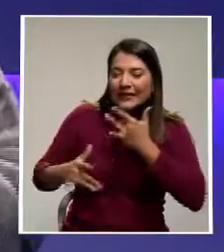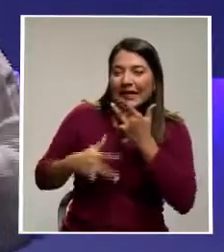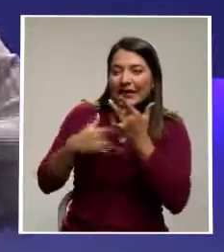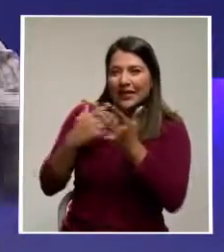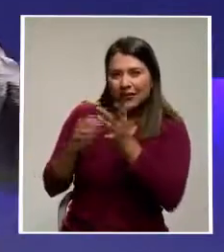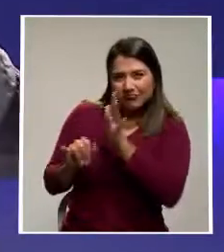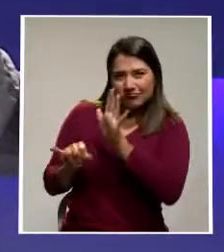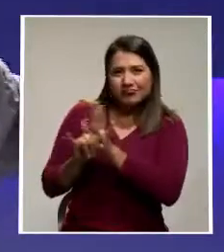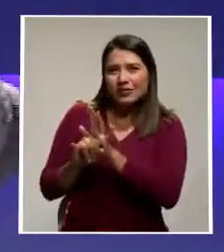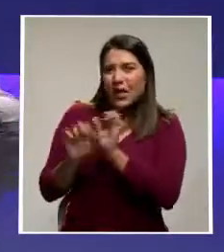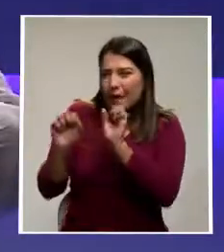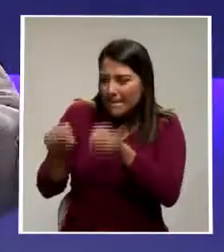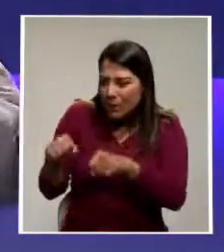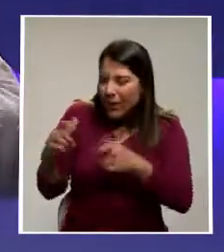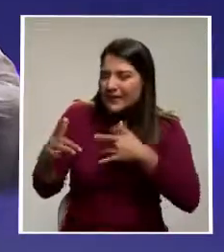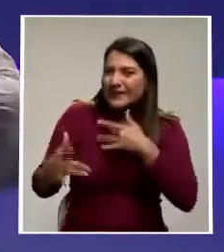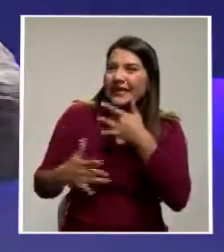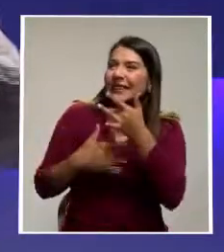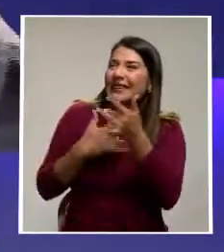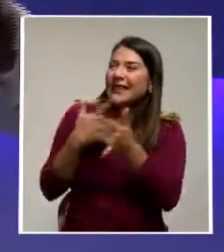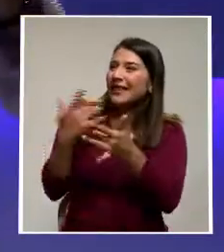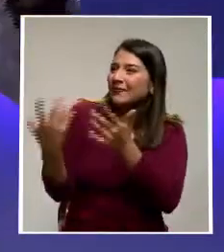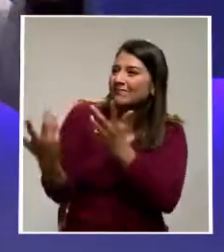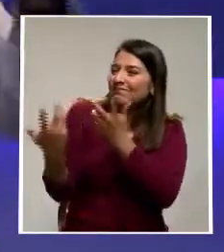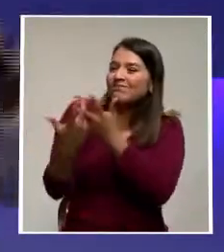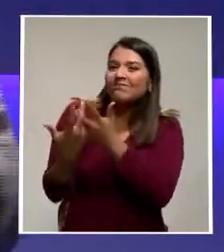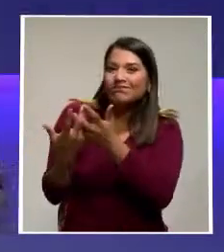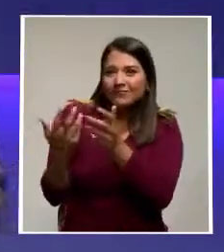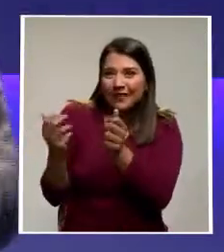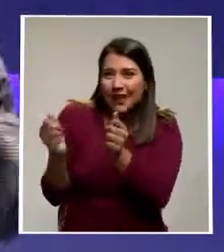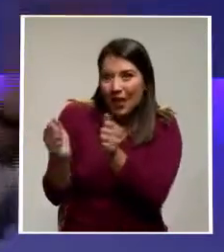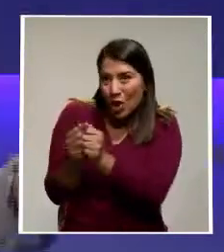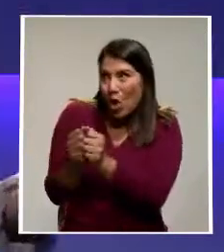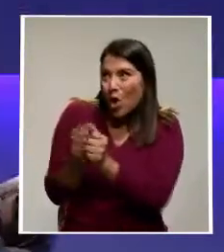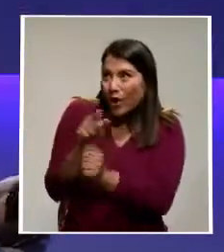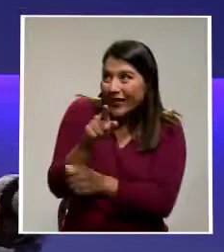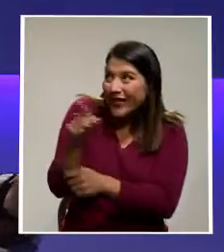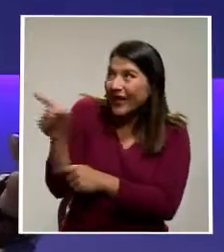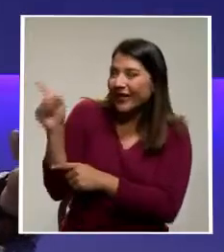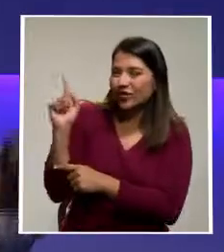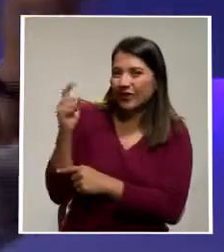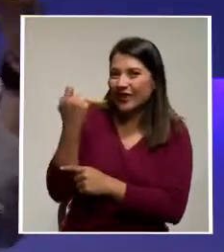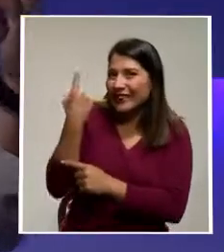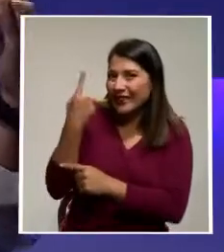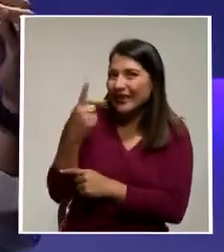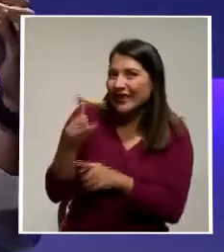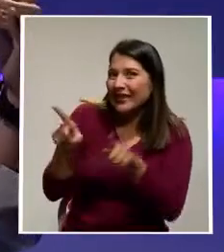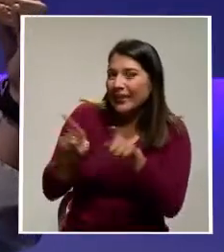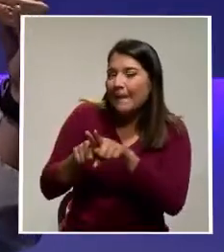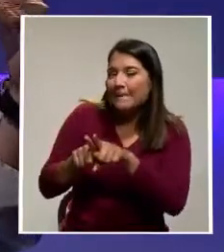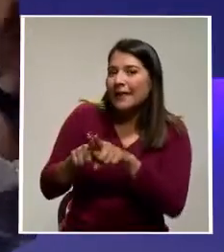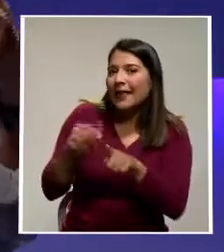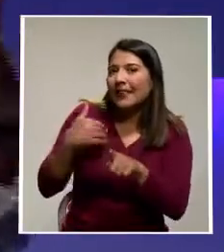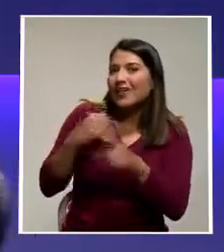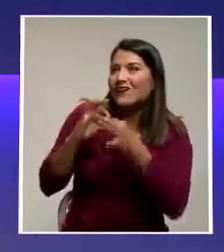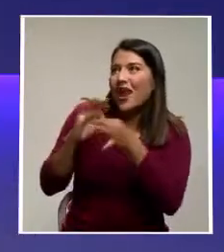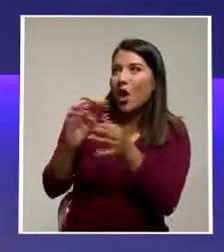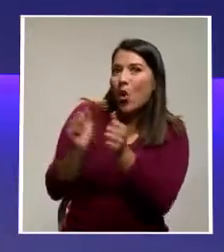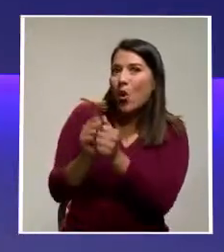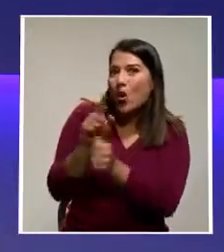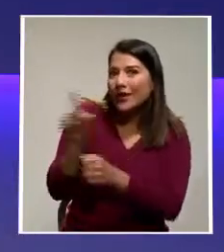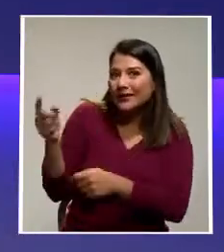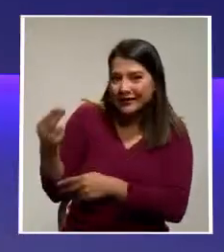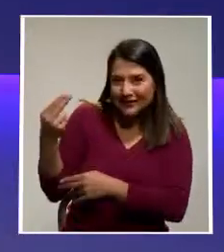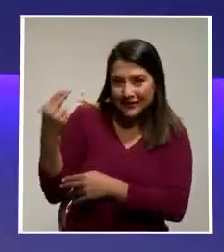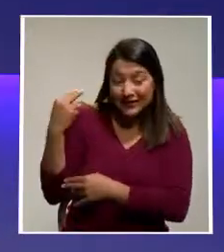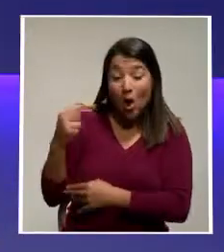que tiene una hebra también, una hebra que desenrollar y que es parte de esa hebra infinita. Hoy creo que una de las